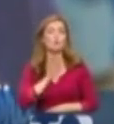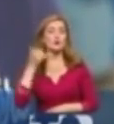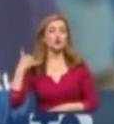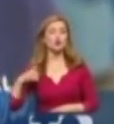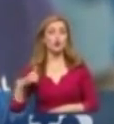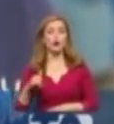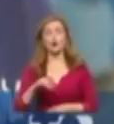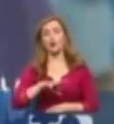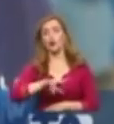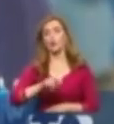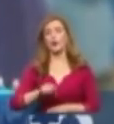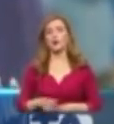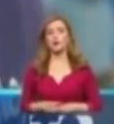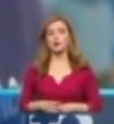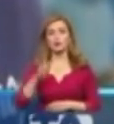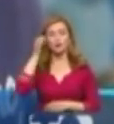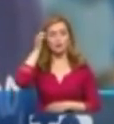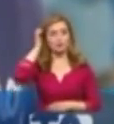suegra,